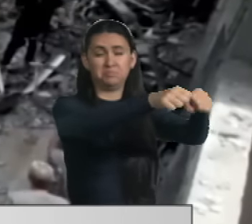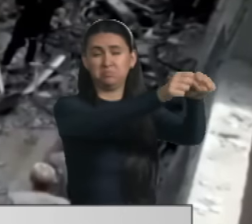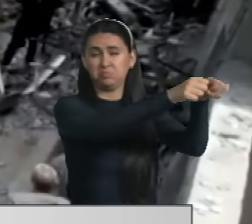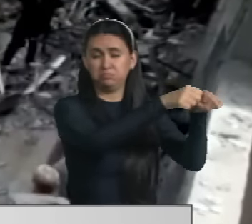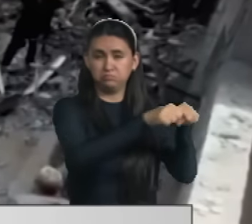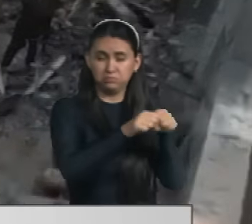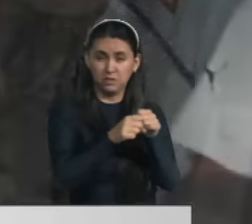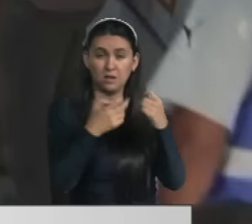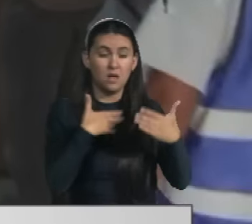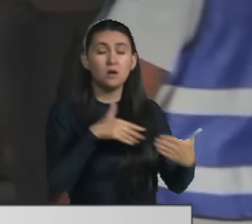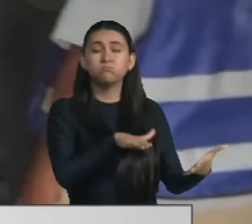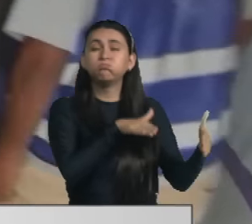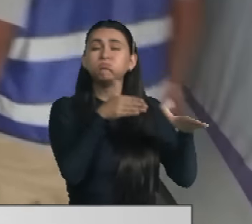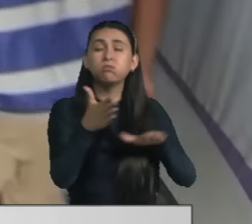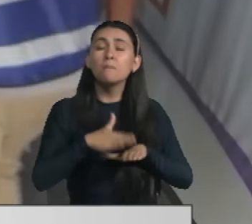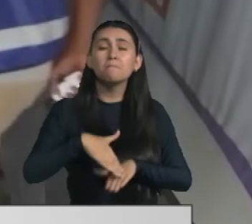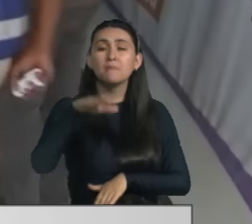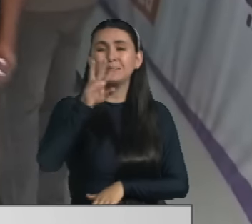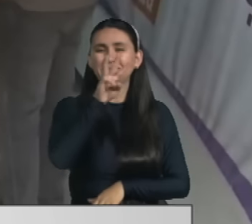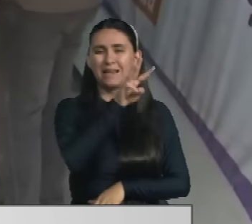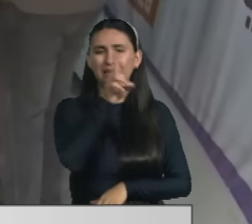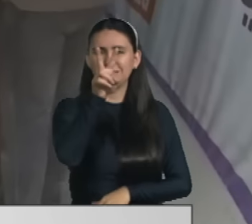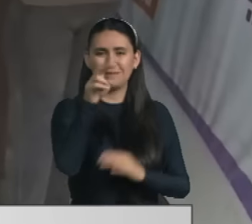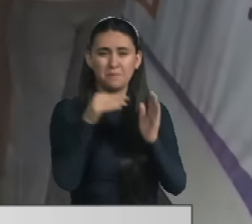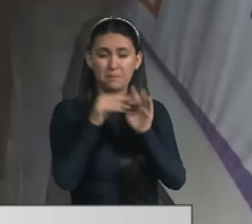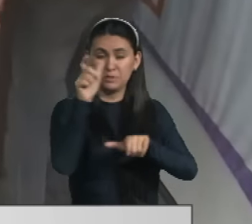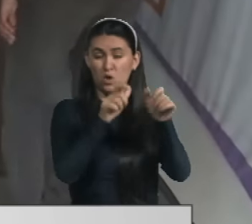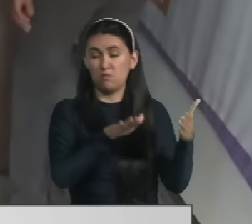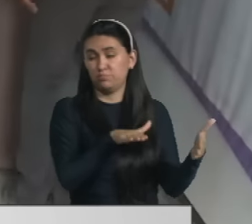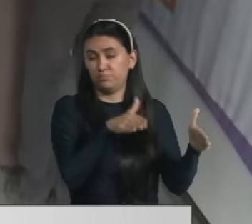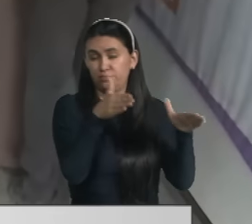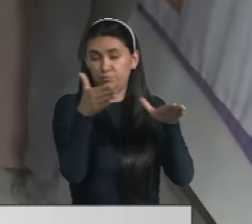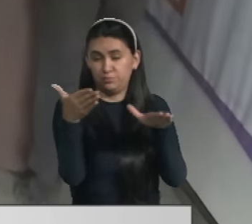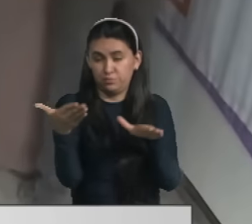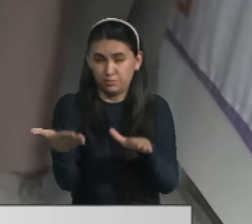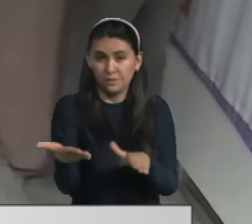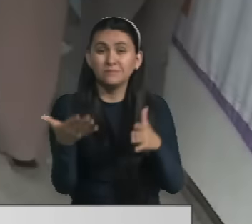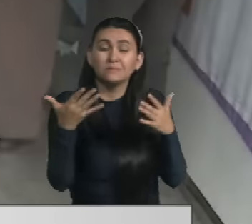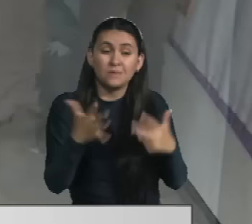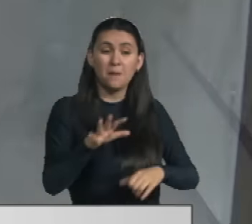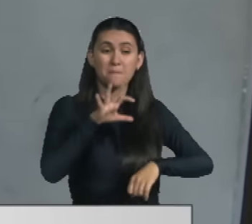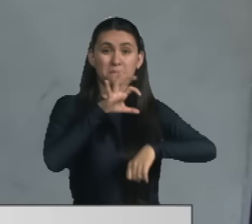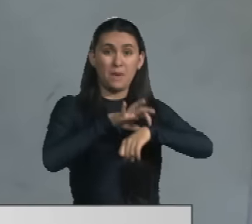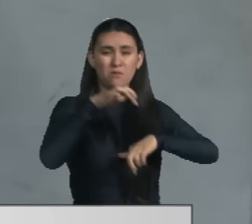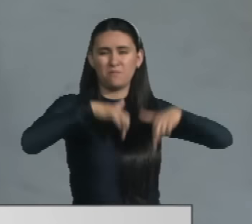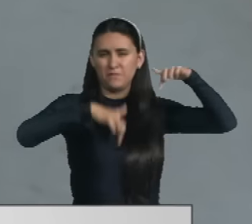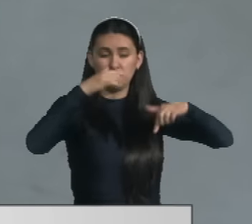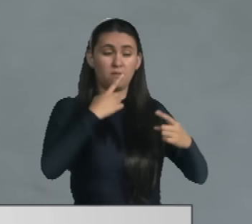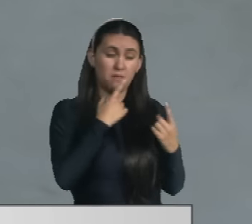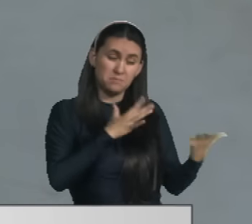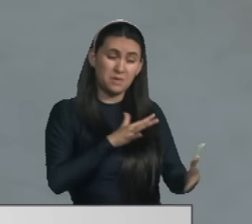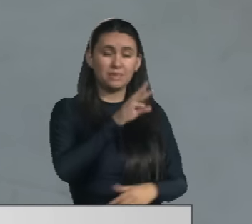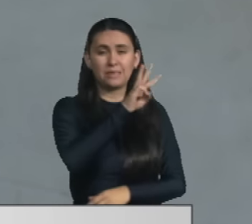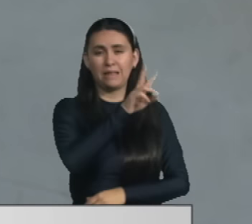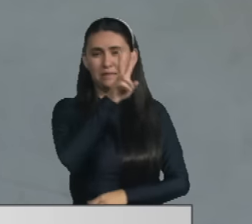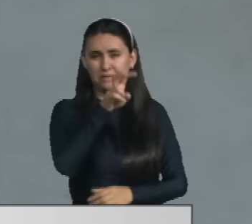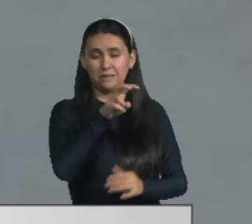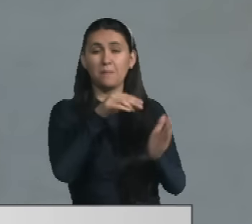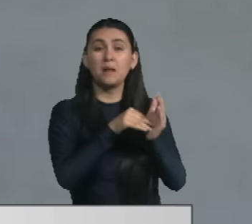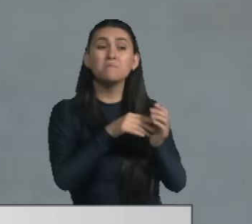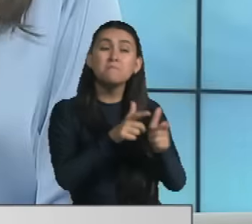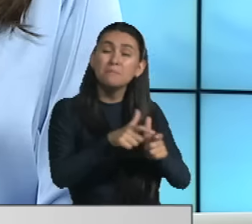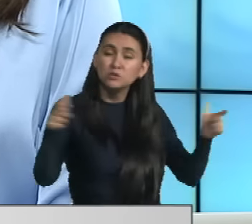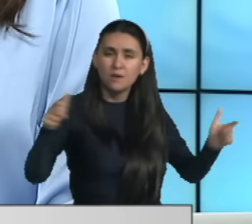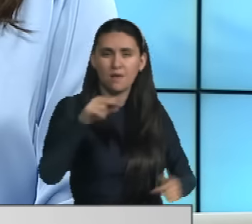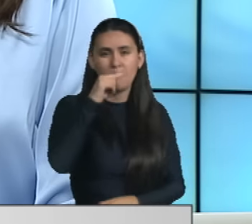ha causado la muerte de más de 37.000 personas, según las autoridades sanitarias de Gaza, en su mayoría mujeres y